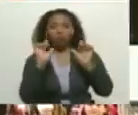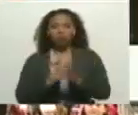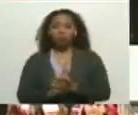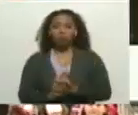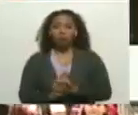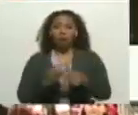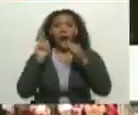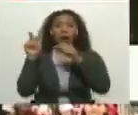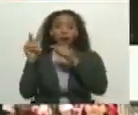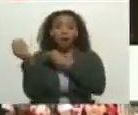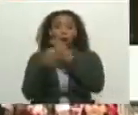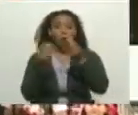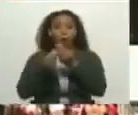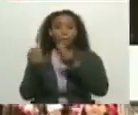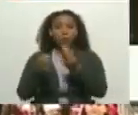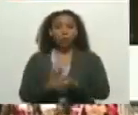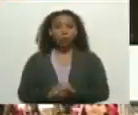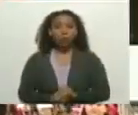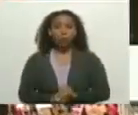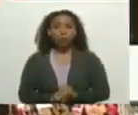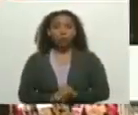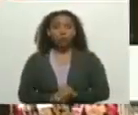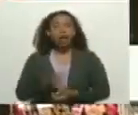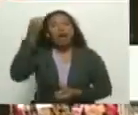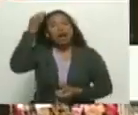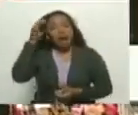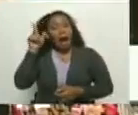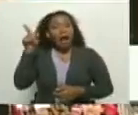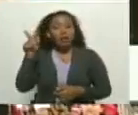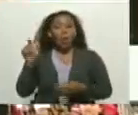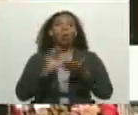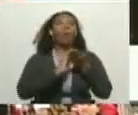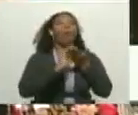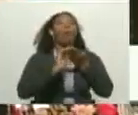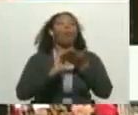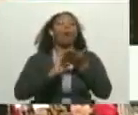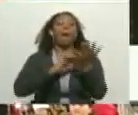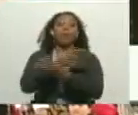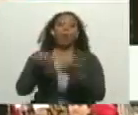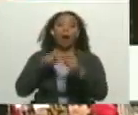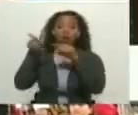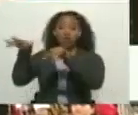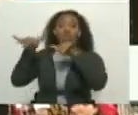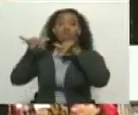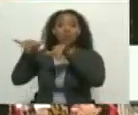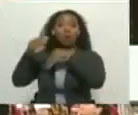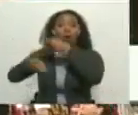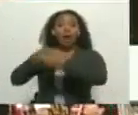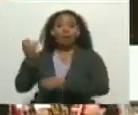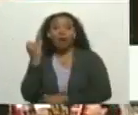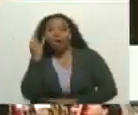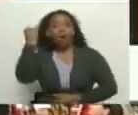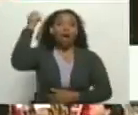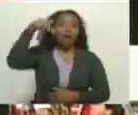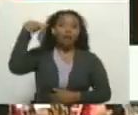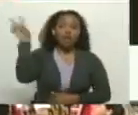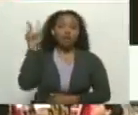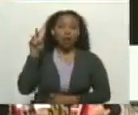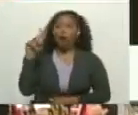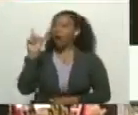Así es como ellos creen que van a resolver el problema que ellos mismos han generado en Venezuela. Y no